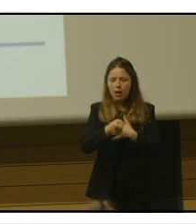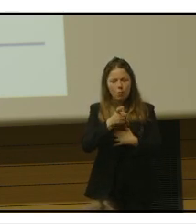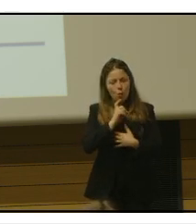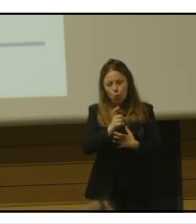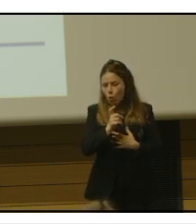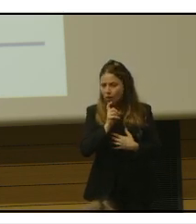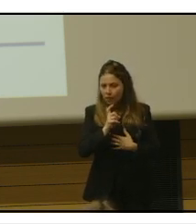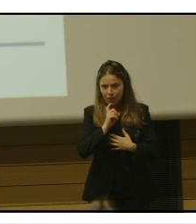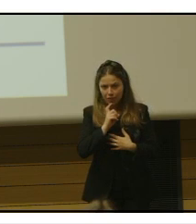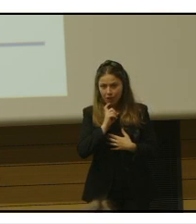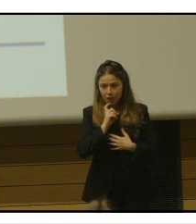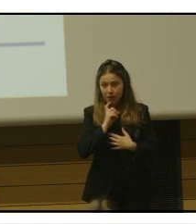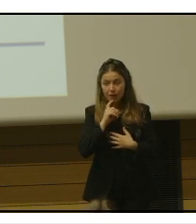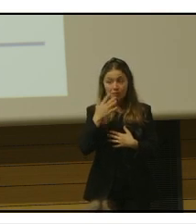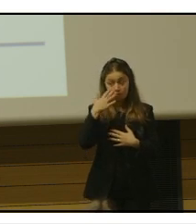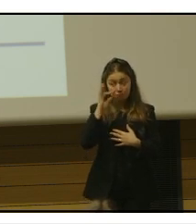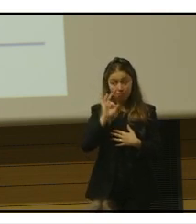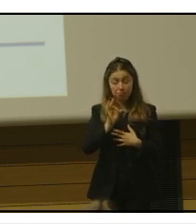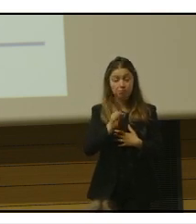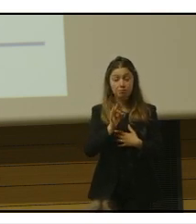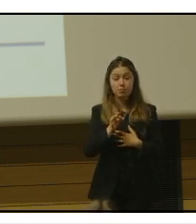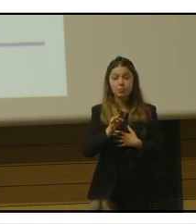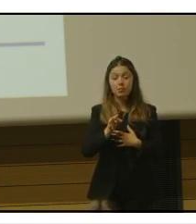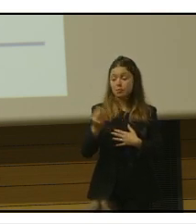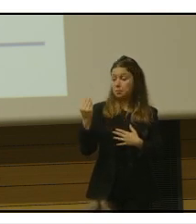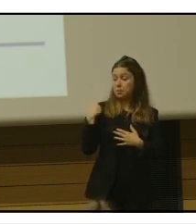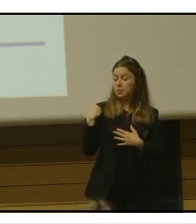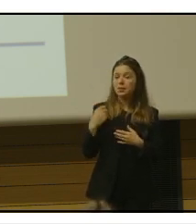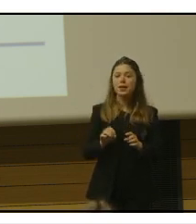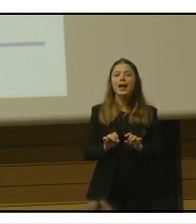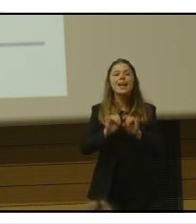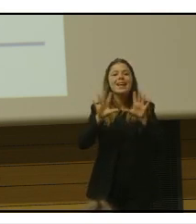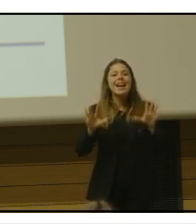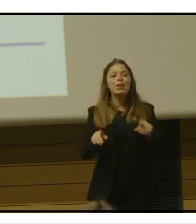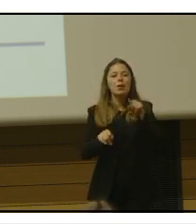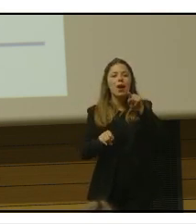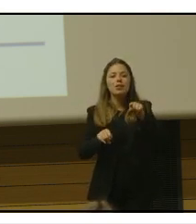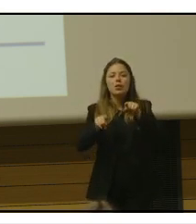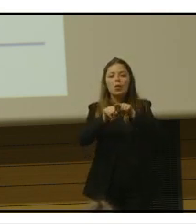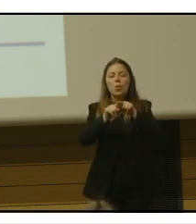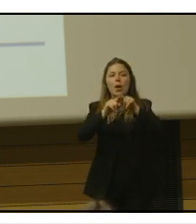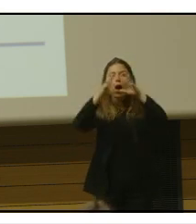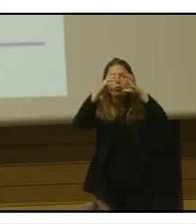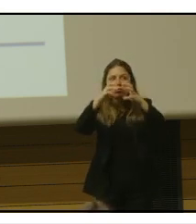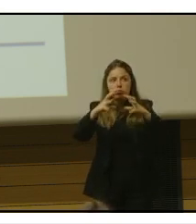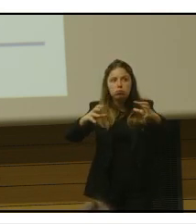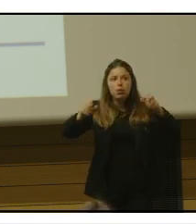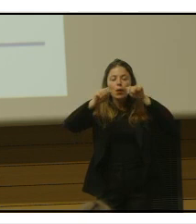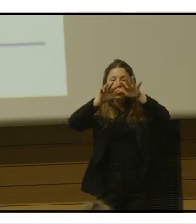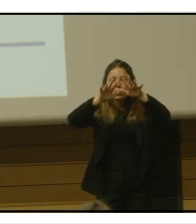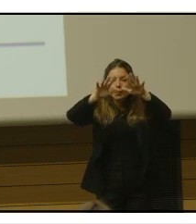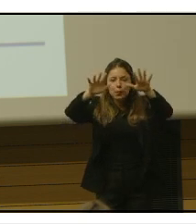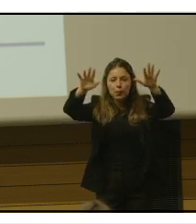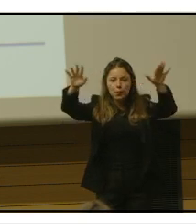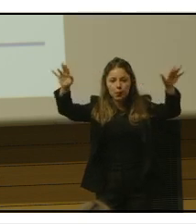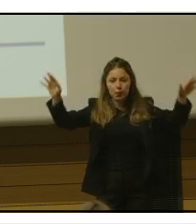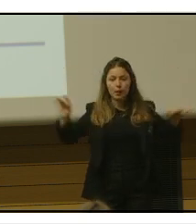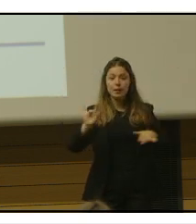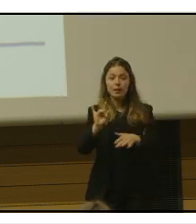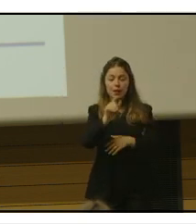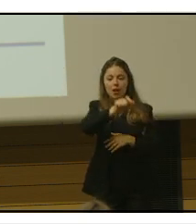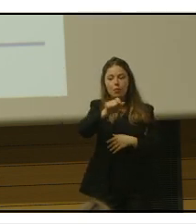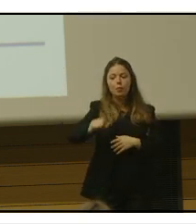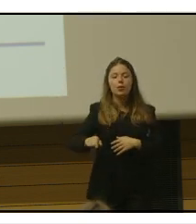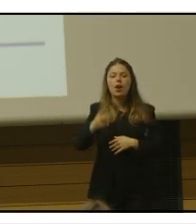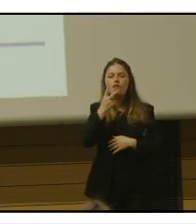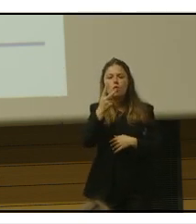compleja, que es cierto, y siempre nos lo preguntan, claro, pero es que esto se diluye en el aire. Sí, se diluye en el aire, pero muchas veces son muchas personas